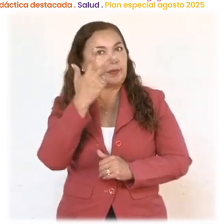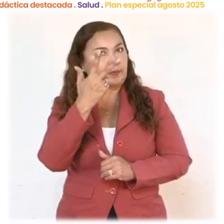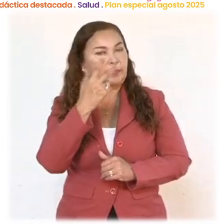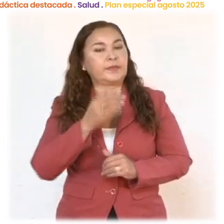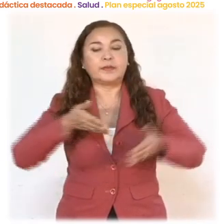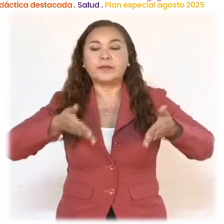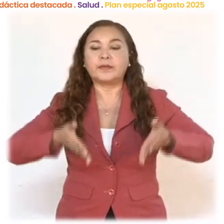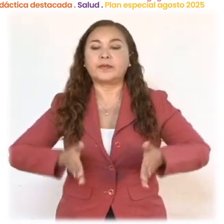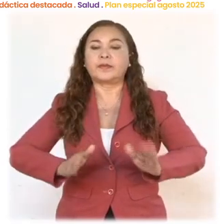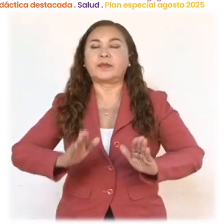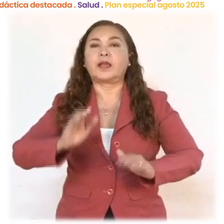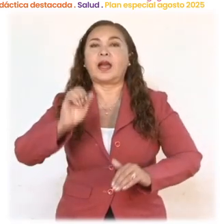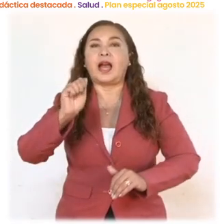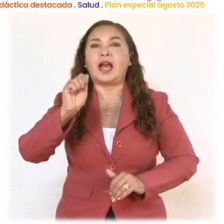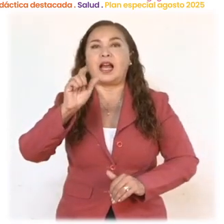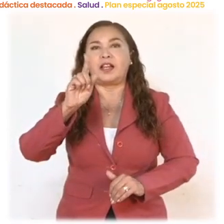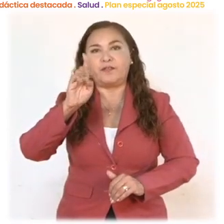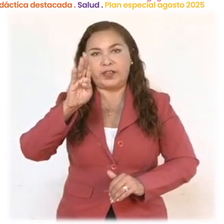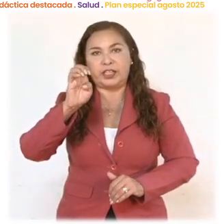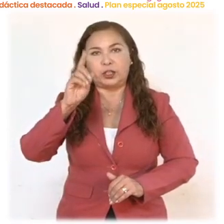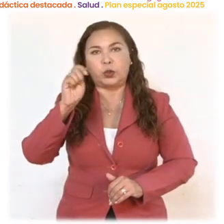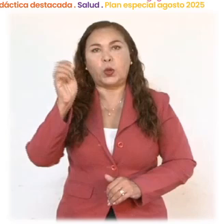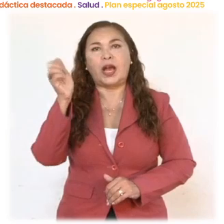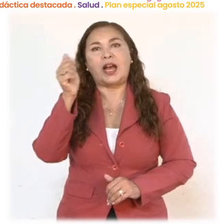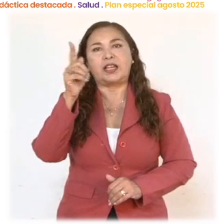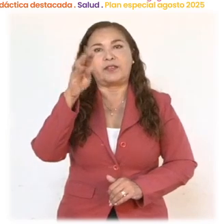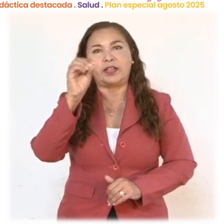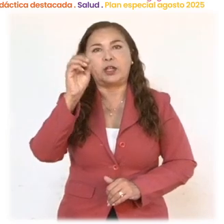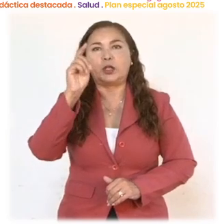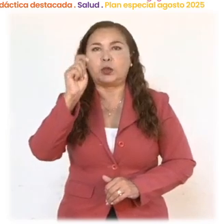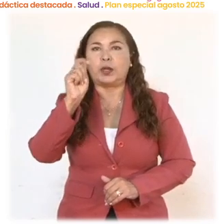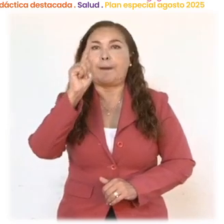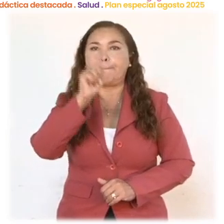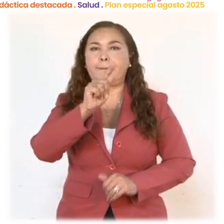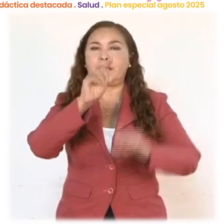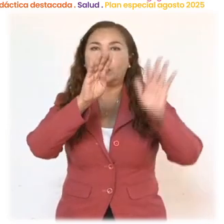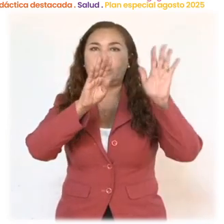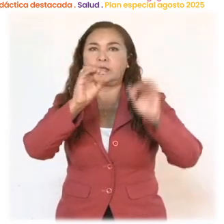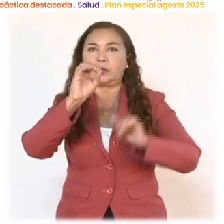3 natalicio de Alberto arbelo torrealba